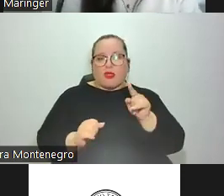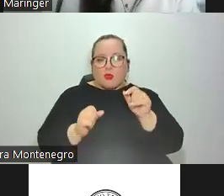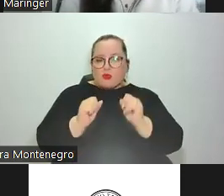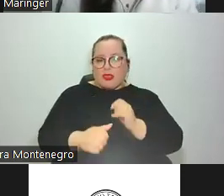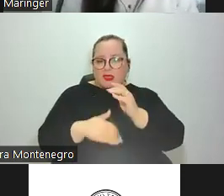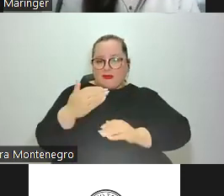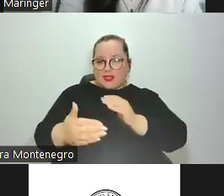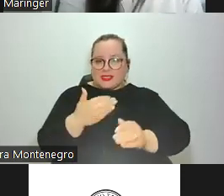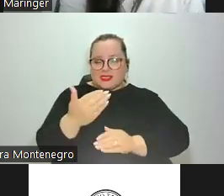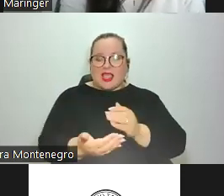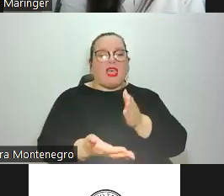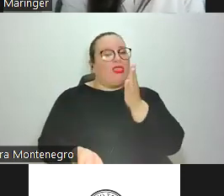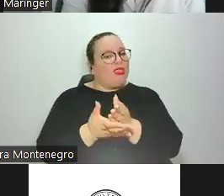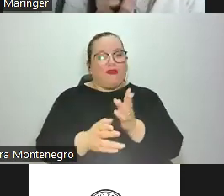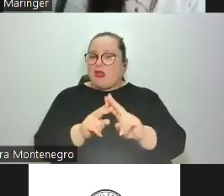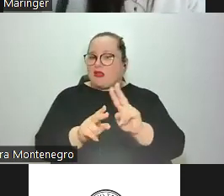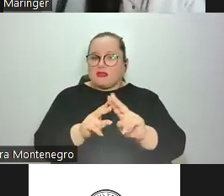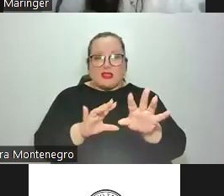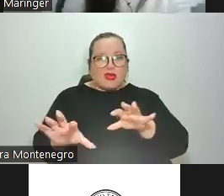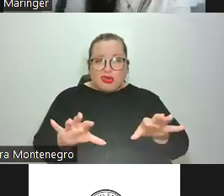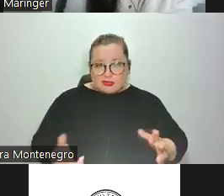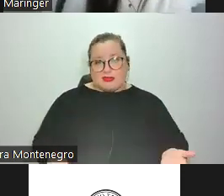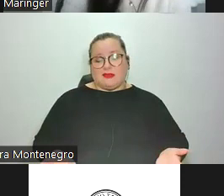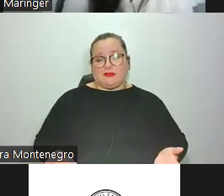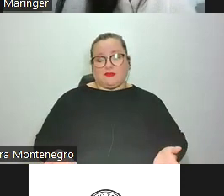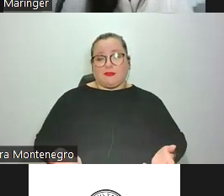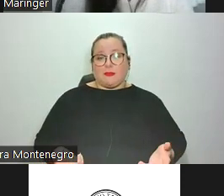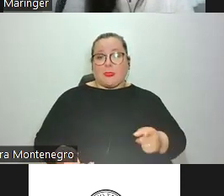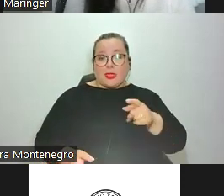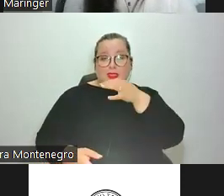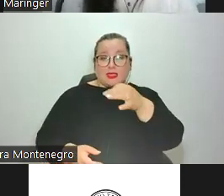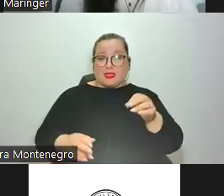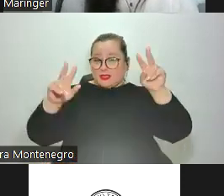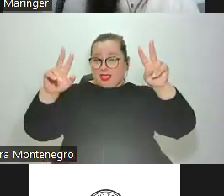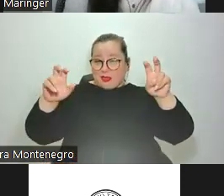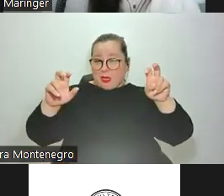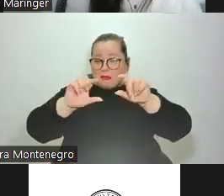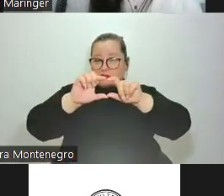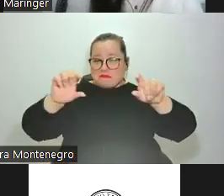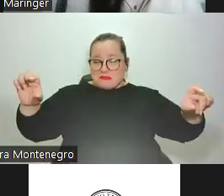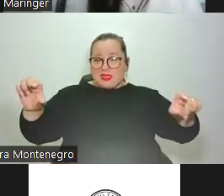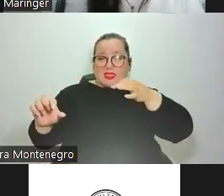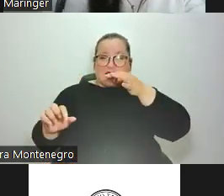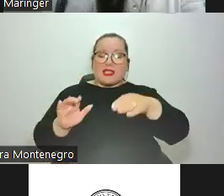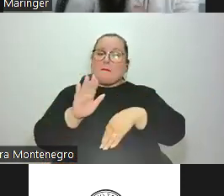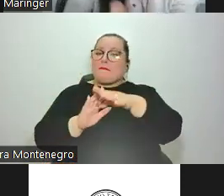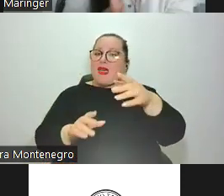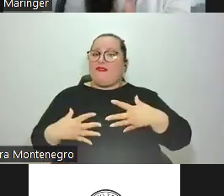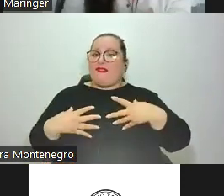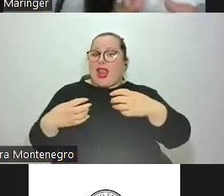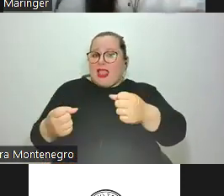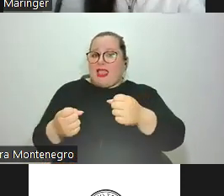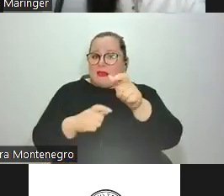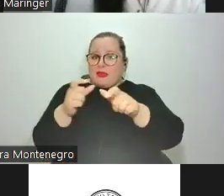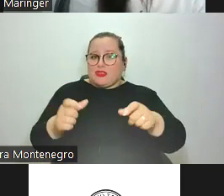avanzando es ir haciendo cosas. Y hay un dicho que finalmente no es más valiente el que no tiene